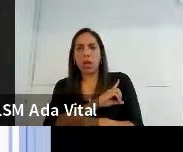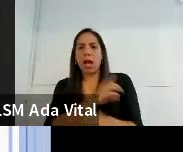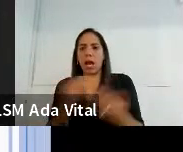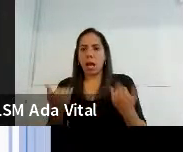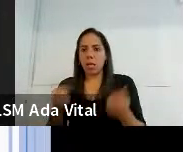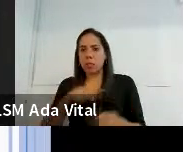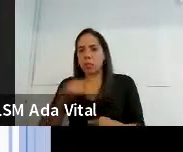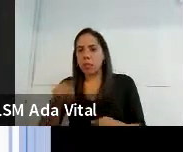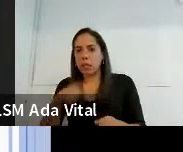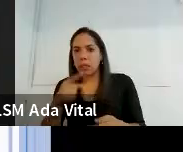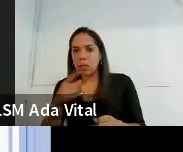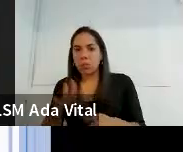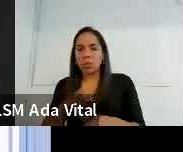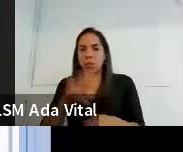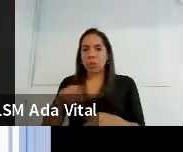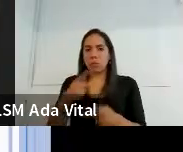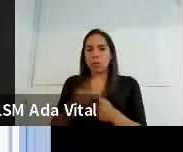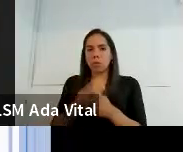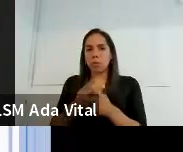o que tienen un